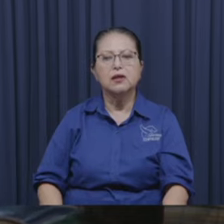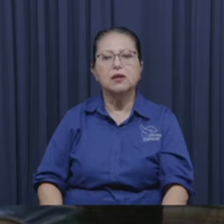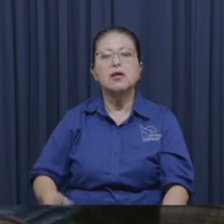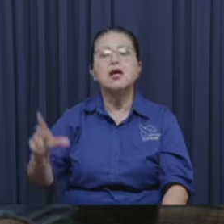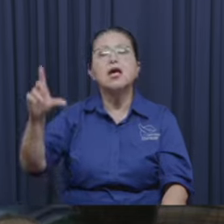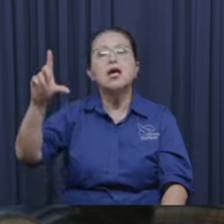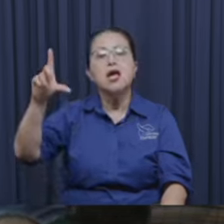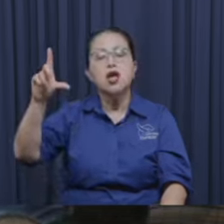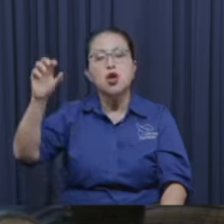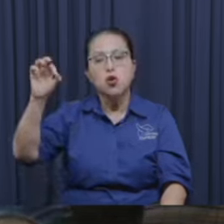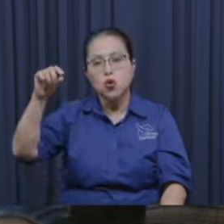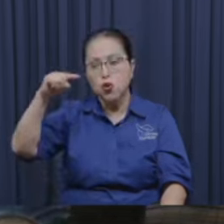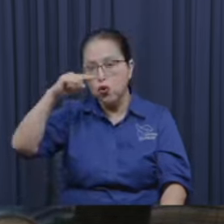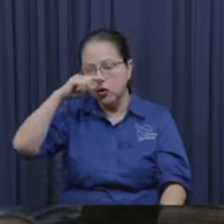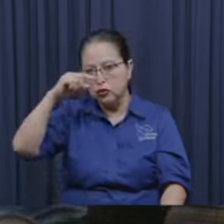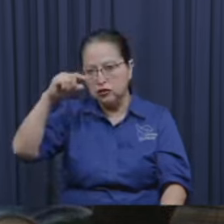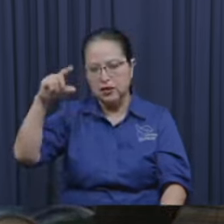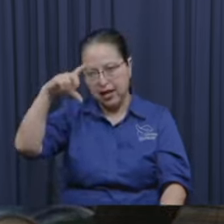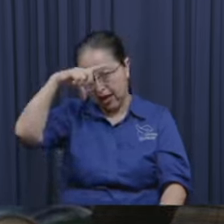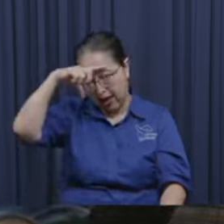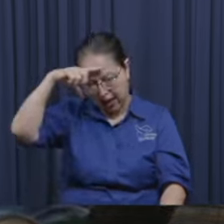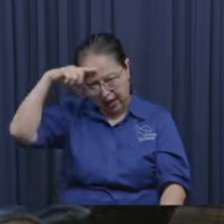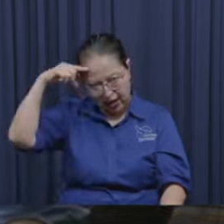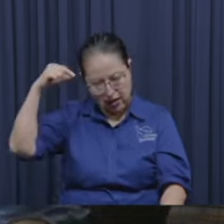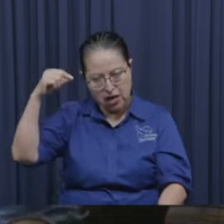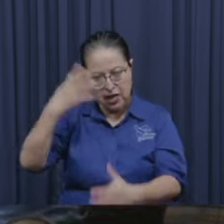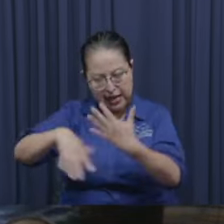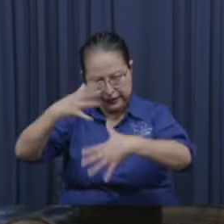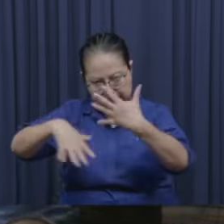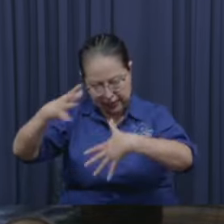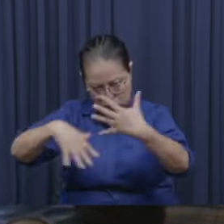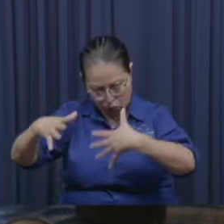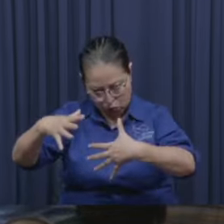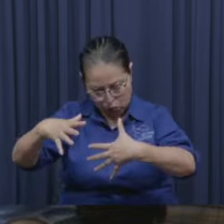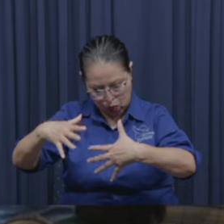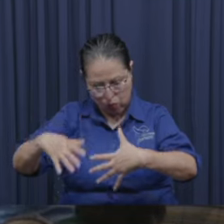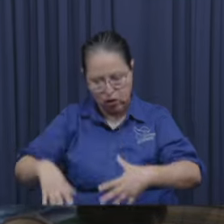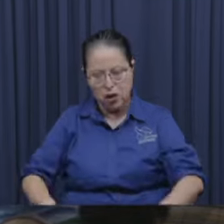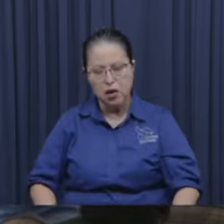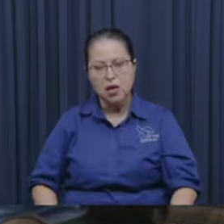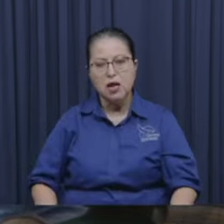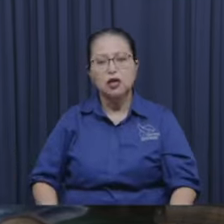quieren así reprendo rechazo no revire no revire